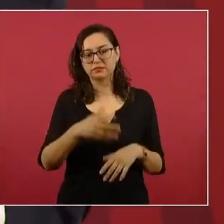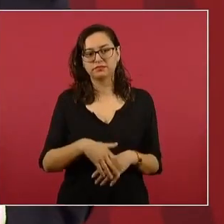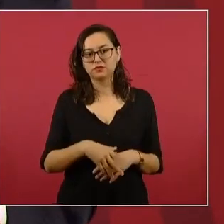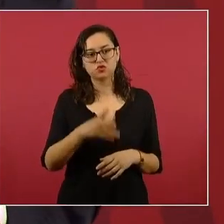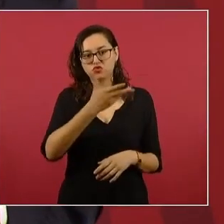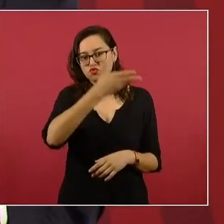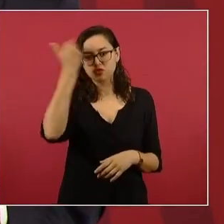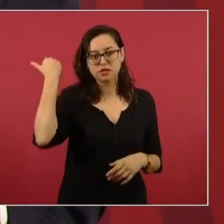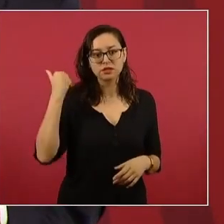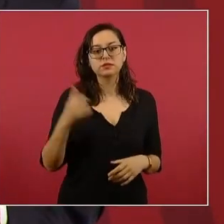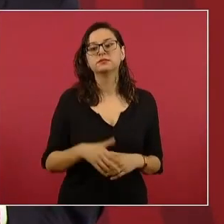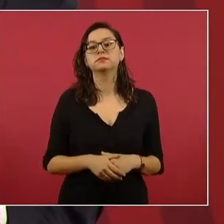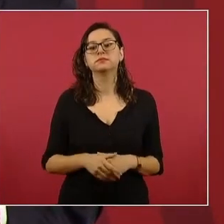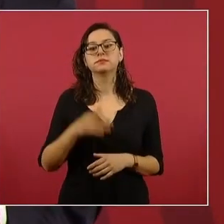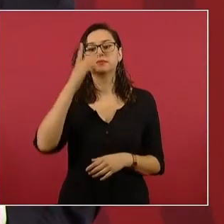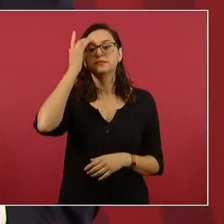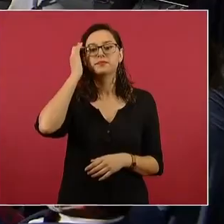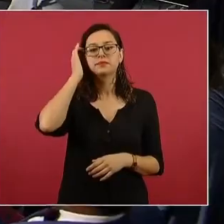acuerdo